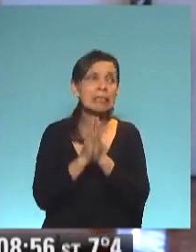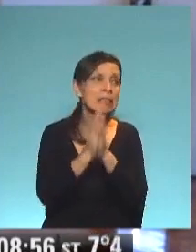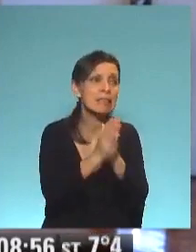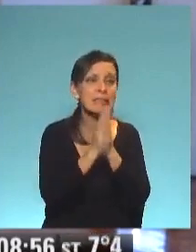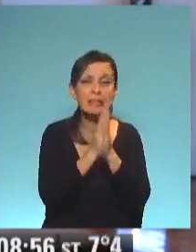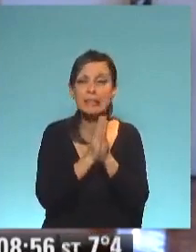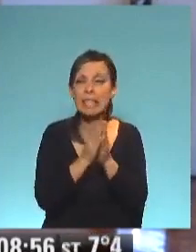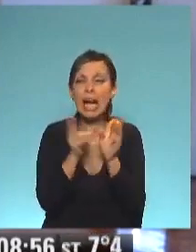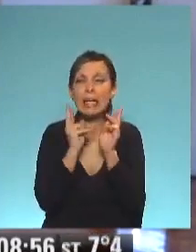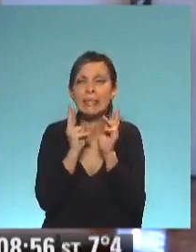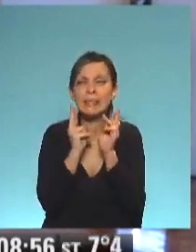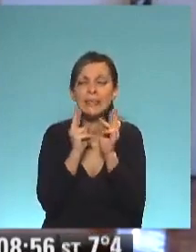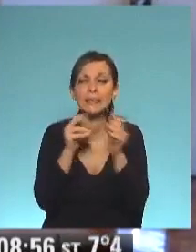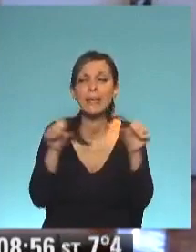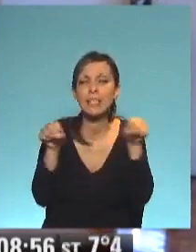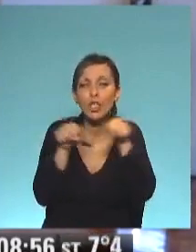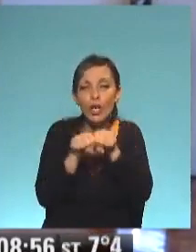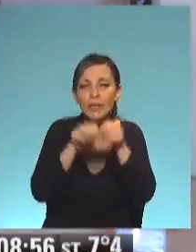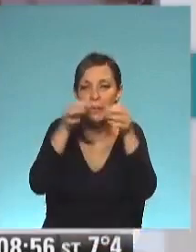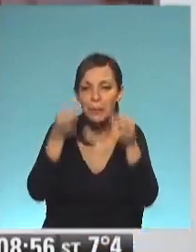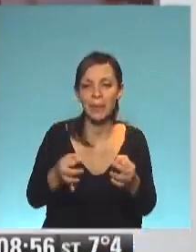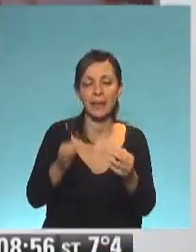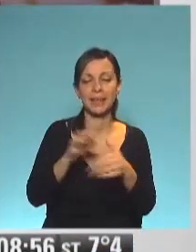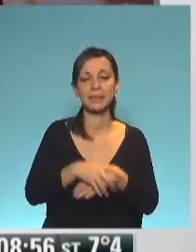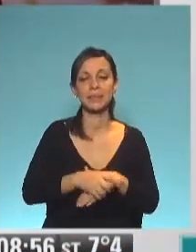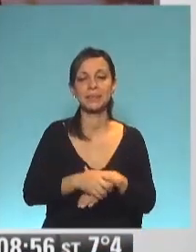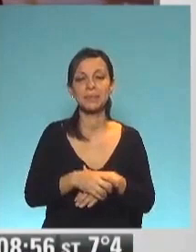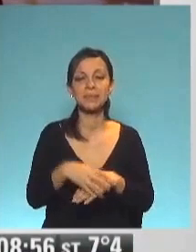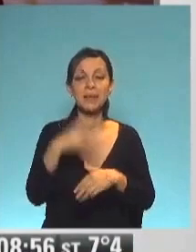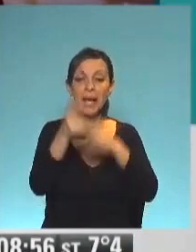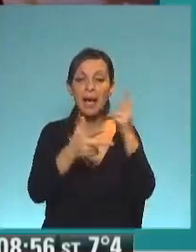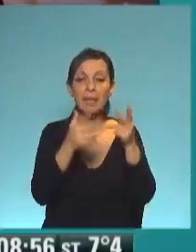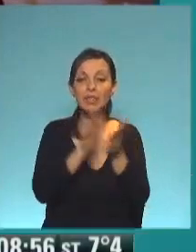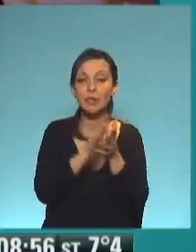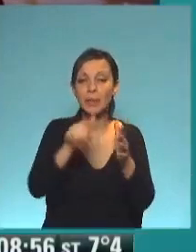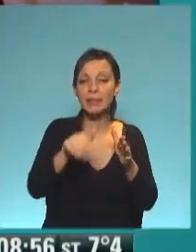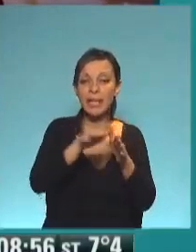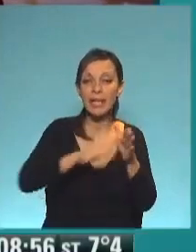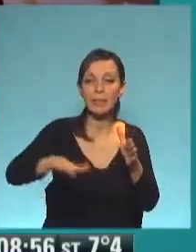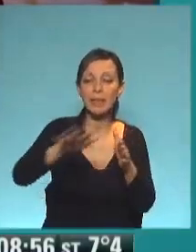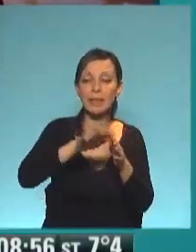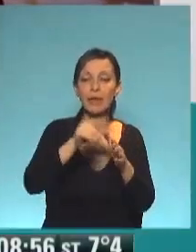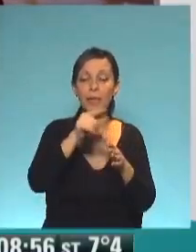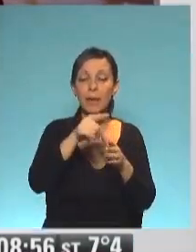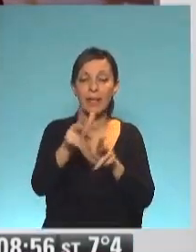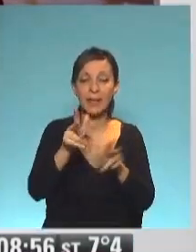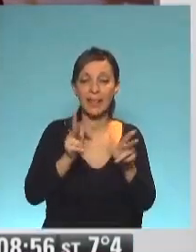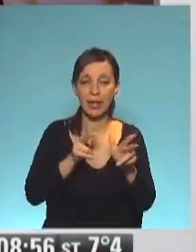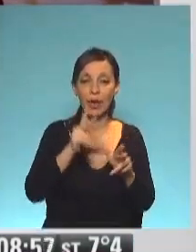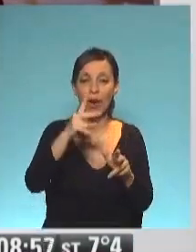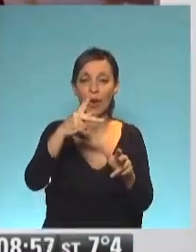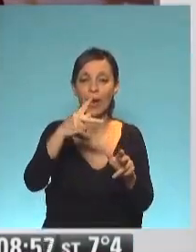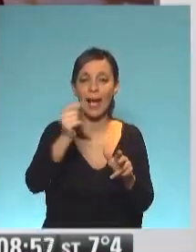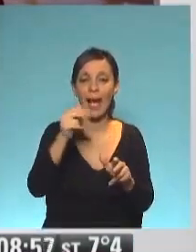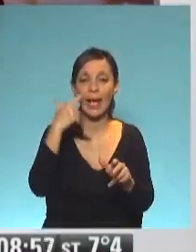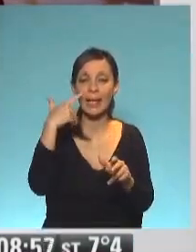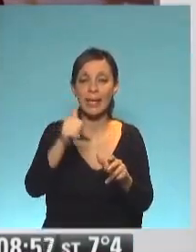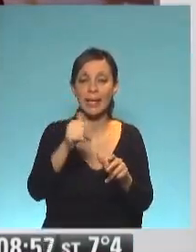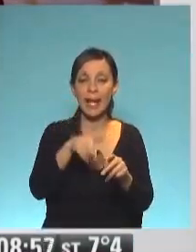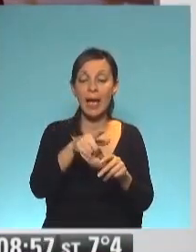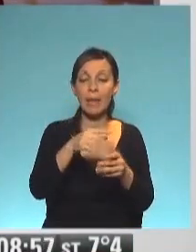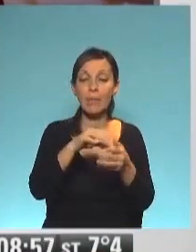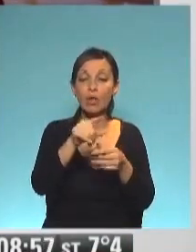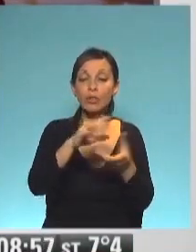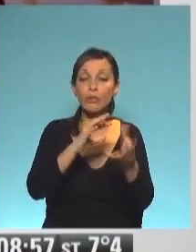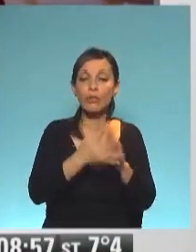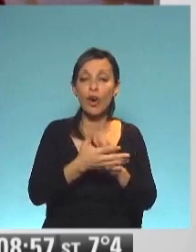que la conexión funcione, Alexis. Hablando de esta plataforma, sumamente interesante lo que nos anticipaba Karina. Operativamente, desde tu trabajo